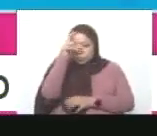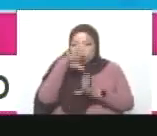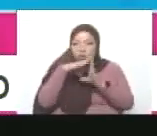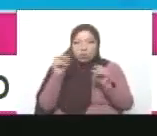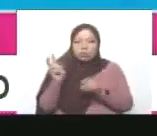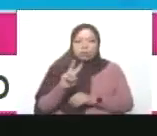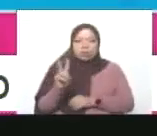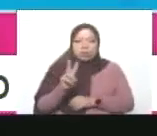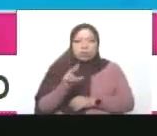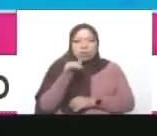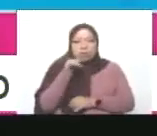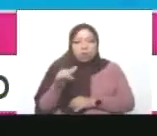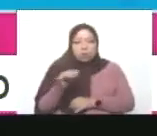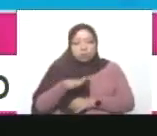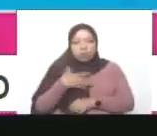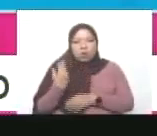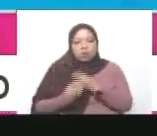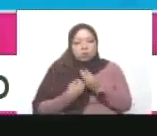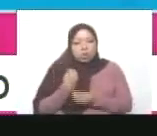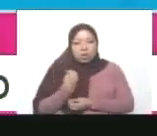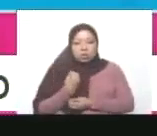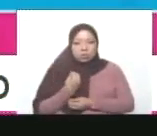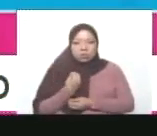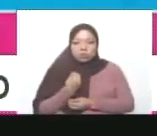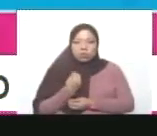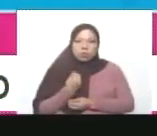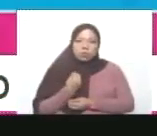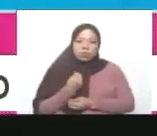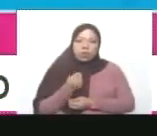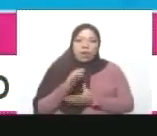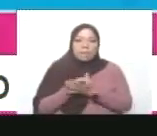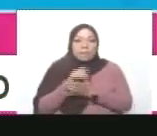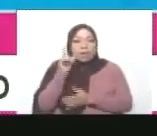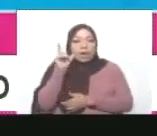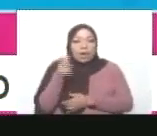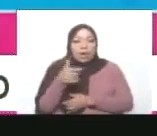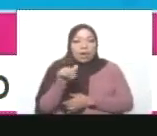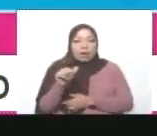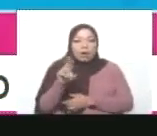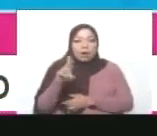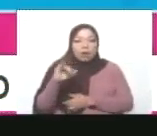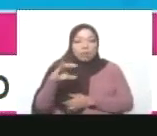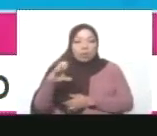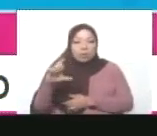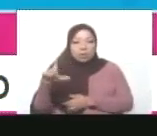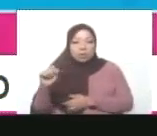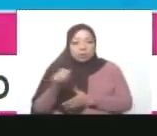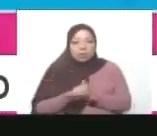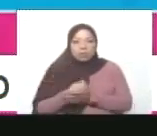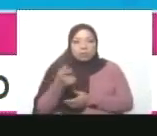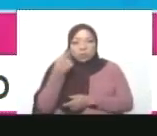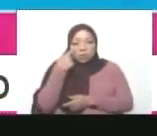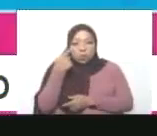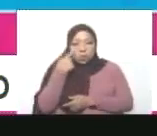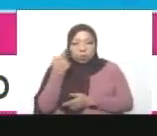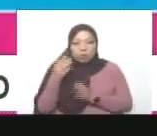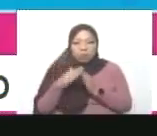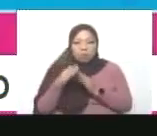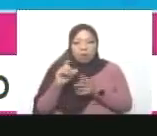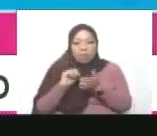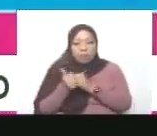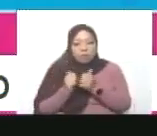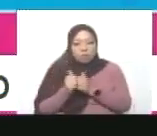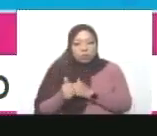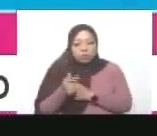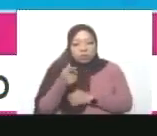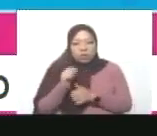pero con la denuncia que nos está haciendo Gabriela, vamos a darle duro. y le metes el ojo a las canchas deportivas, al